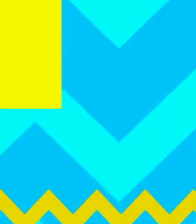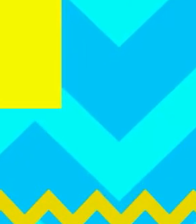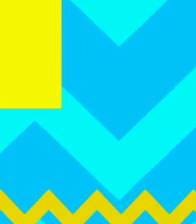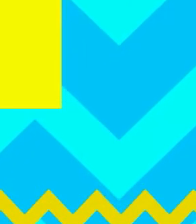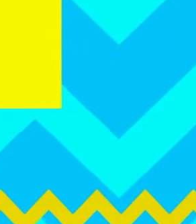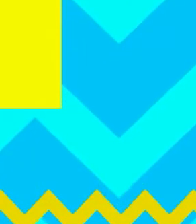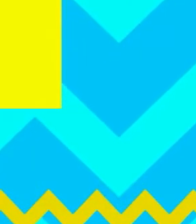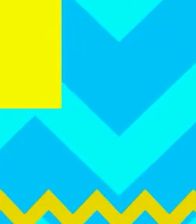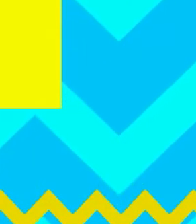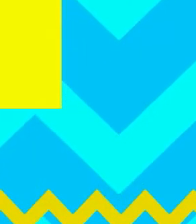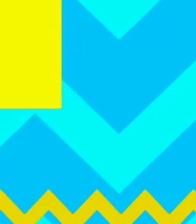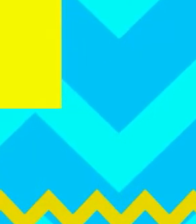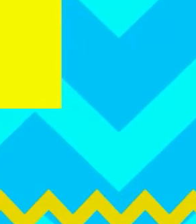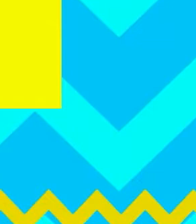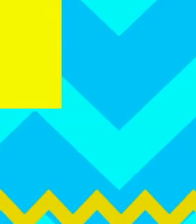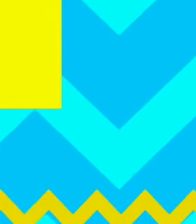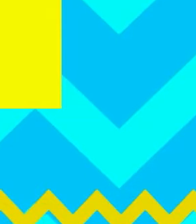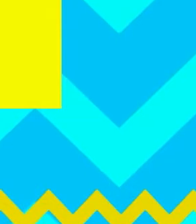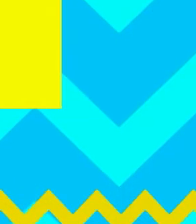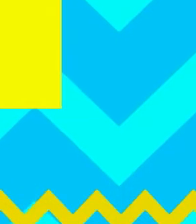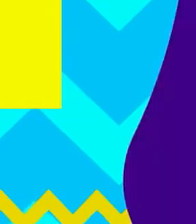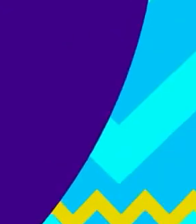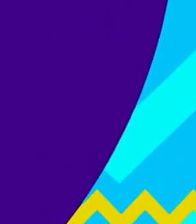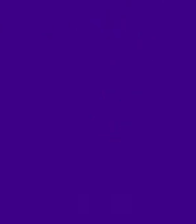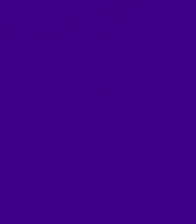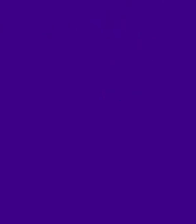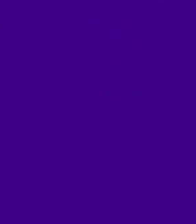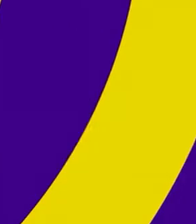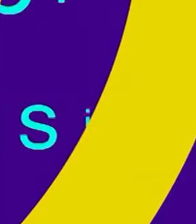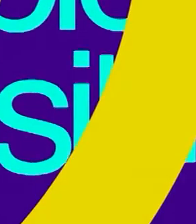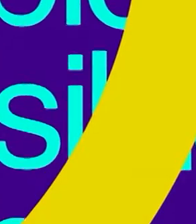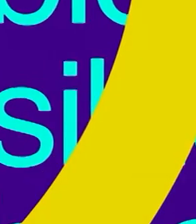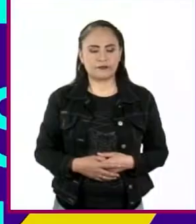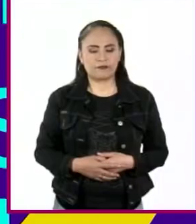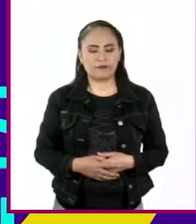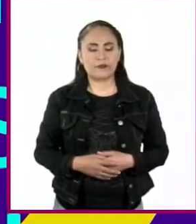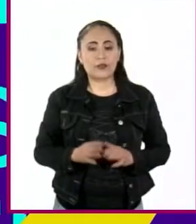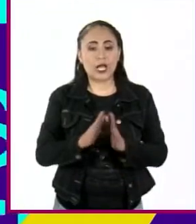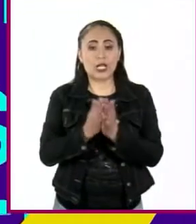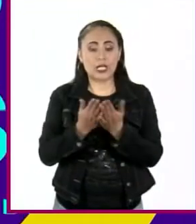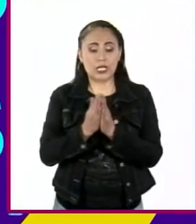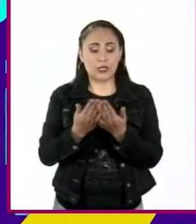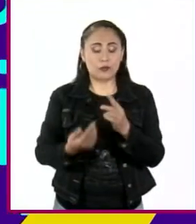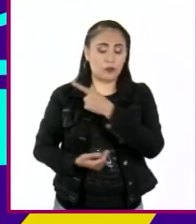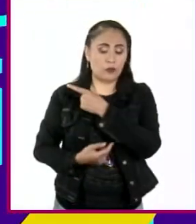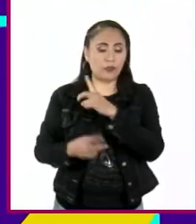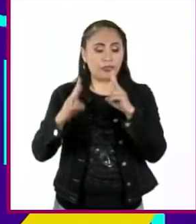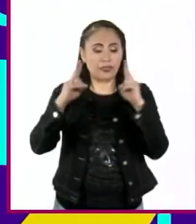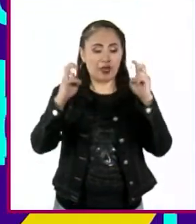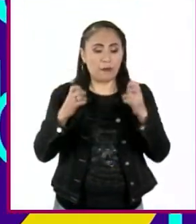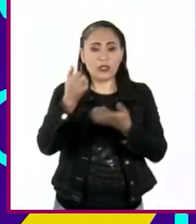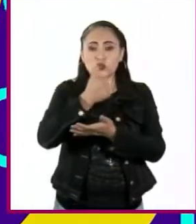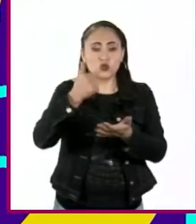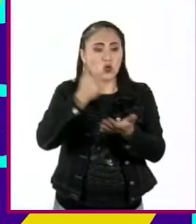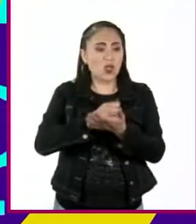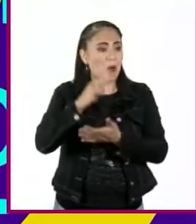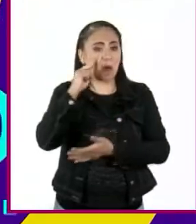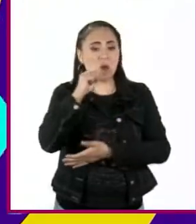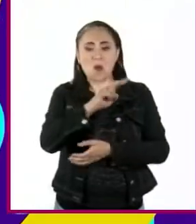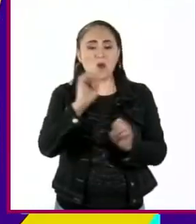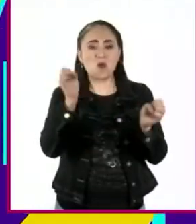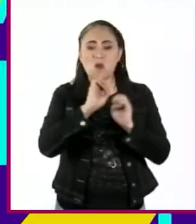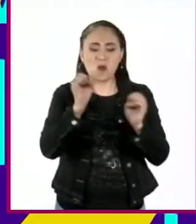historiador trae una gran responsabilidad. En la novela Las ciudades invisibles, el escritor